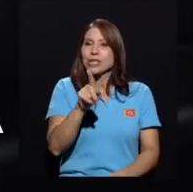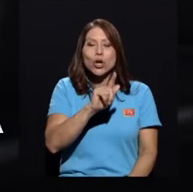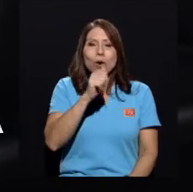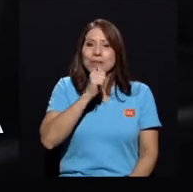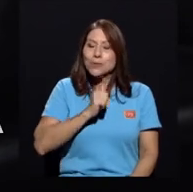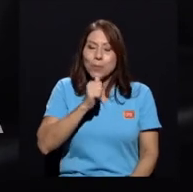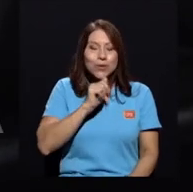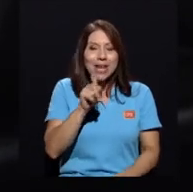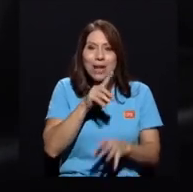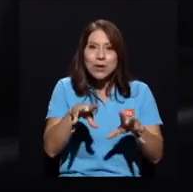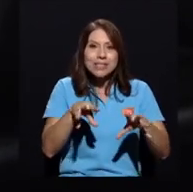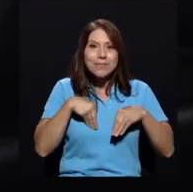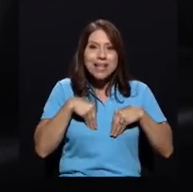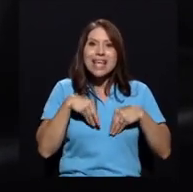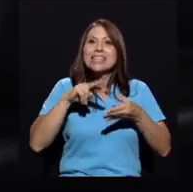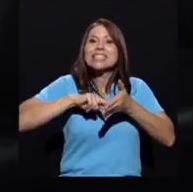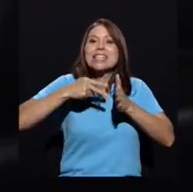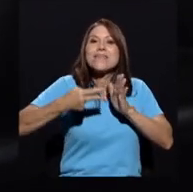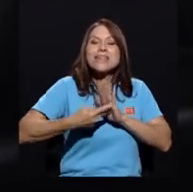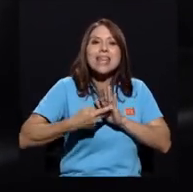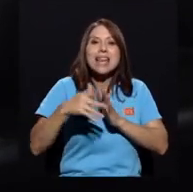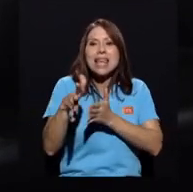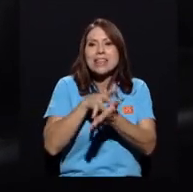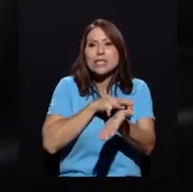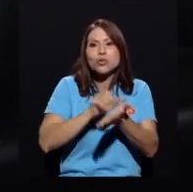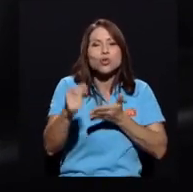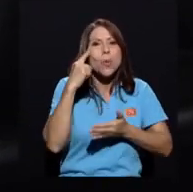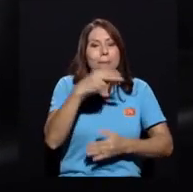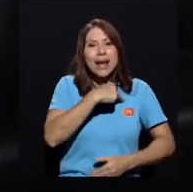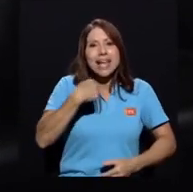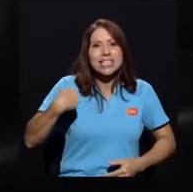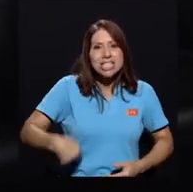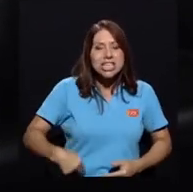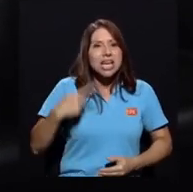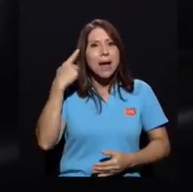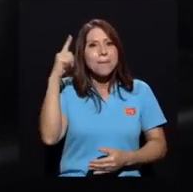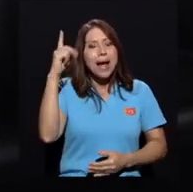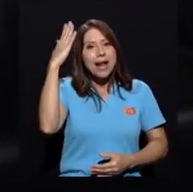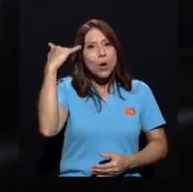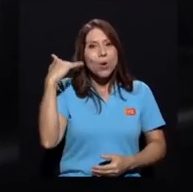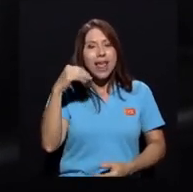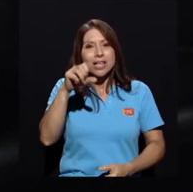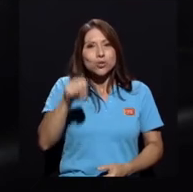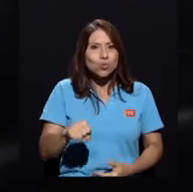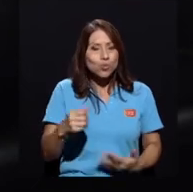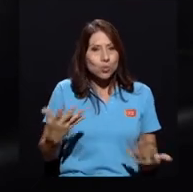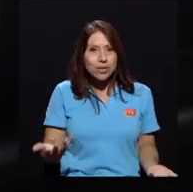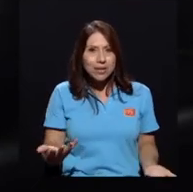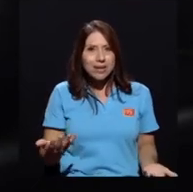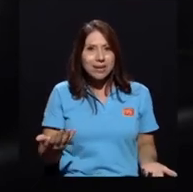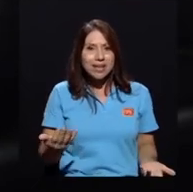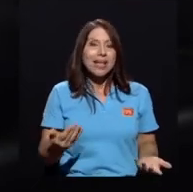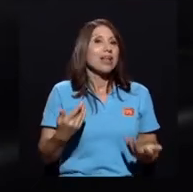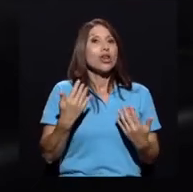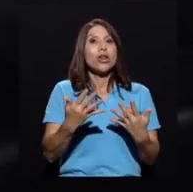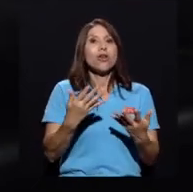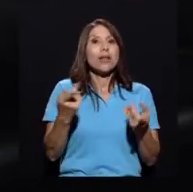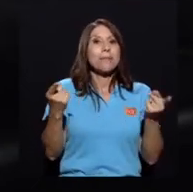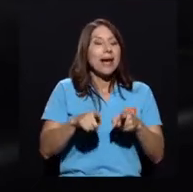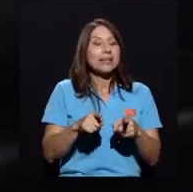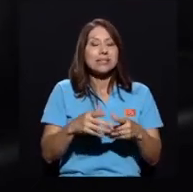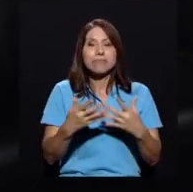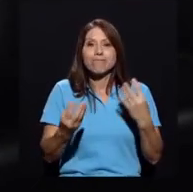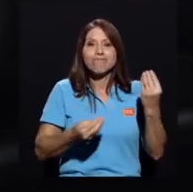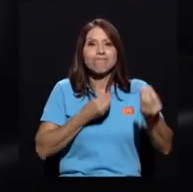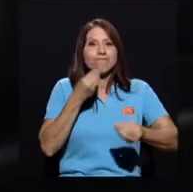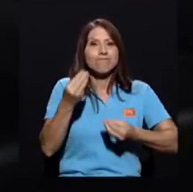soportaría, sería la destrucción para China, para Corea del Sur, sería invaluable, digamos, el costo sería extraordinario. Lo que